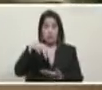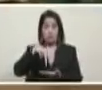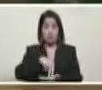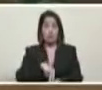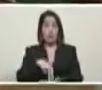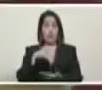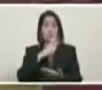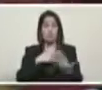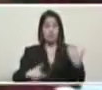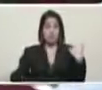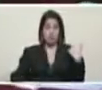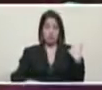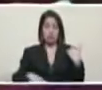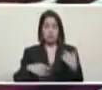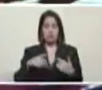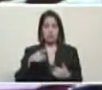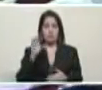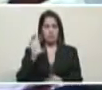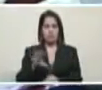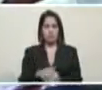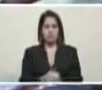autoridad del país.